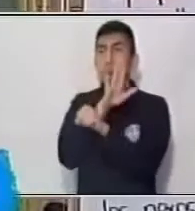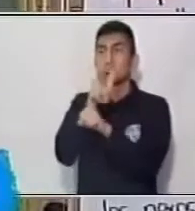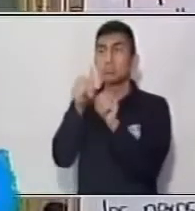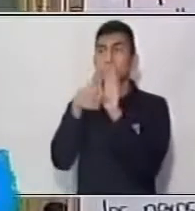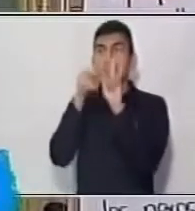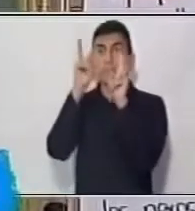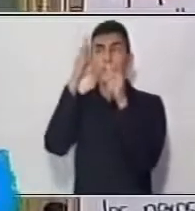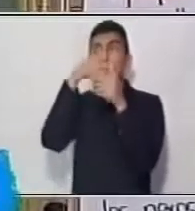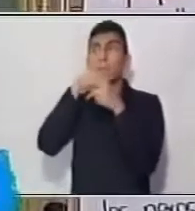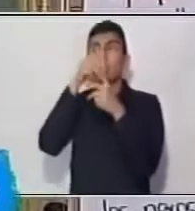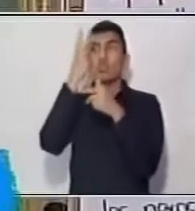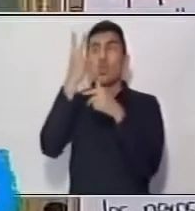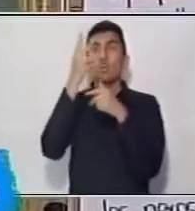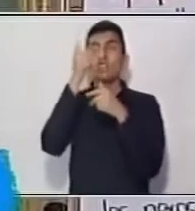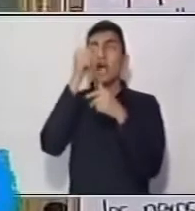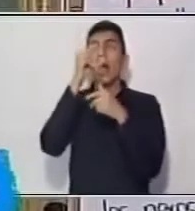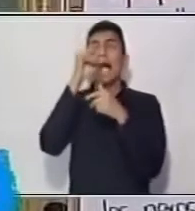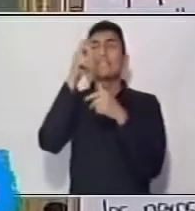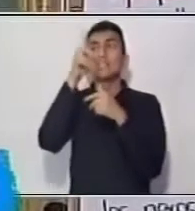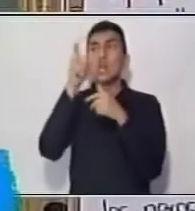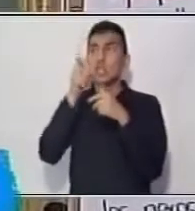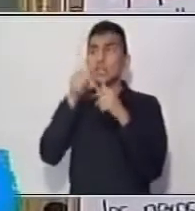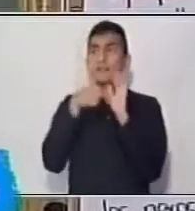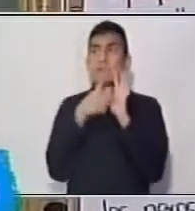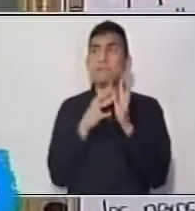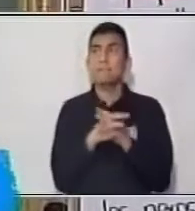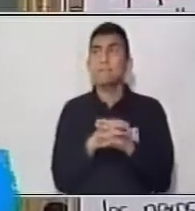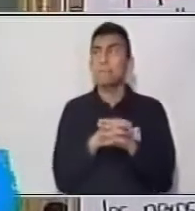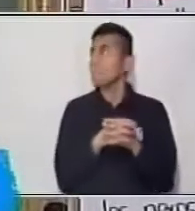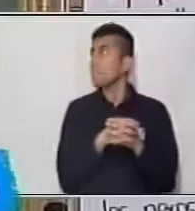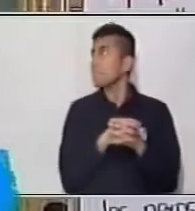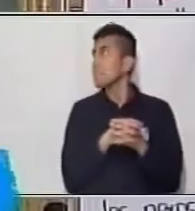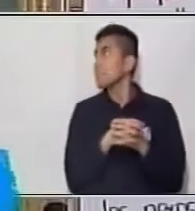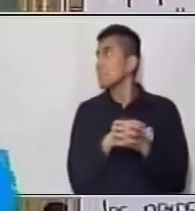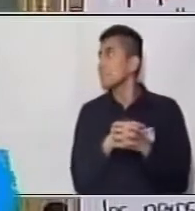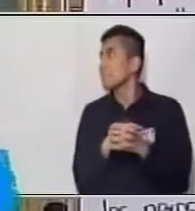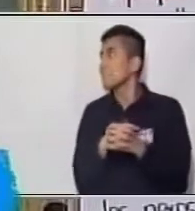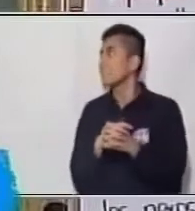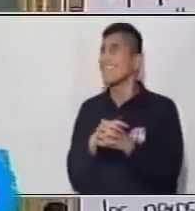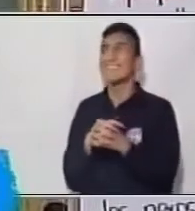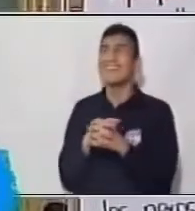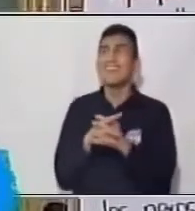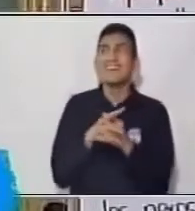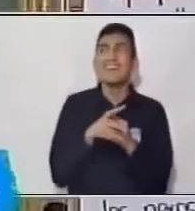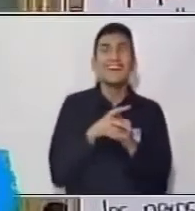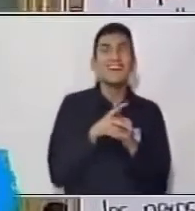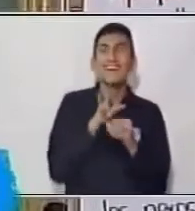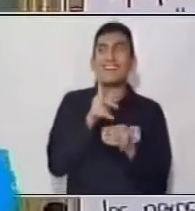hay dos acciones. Pero ¿a qué tipo? Ya sabemos que es coordinada,